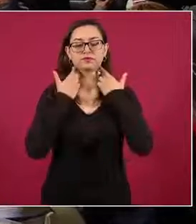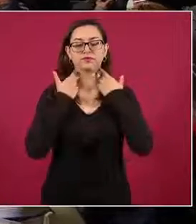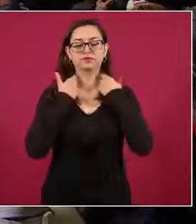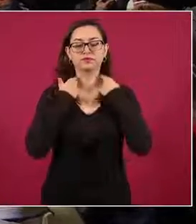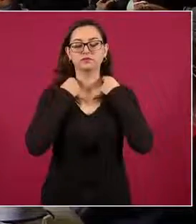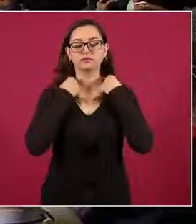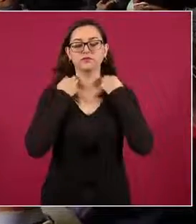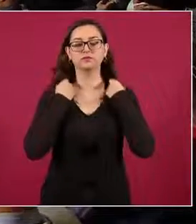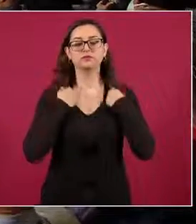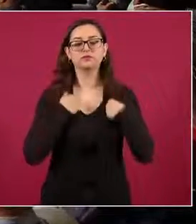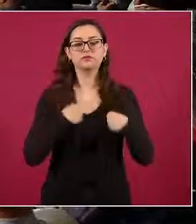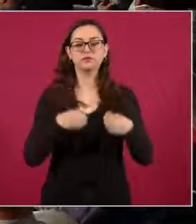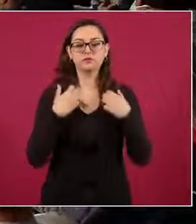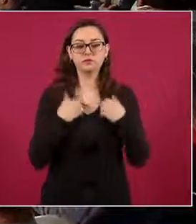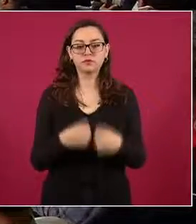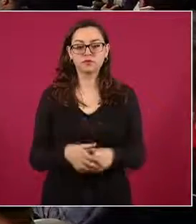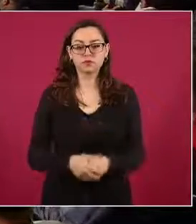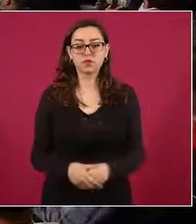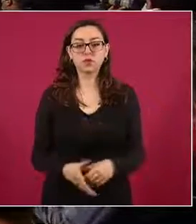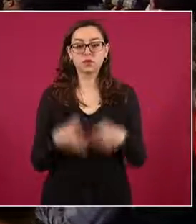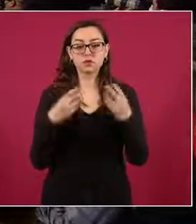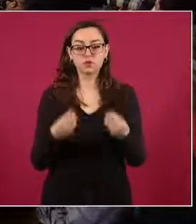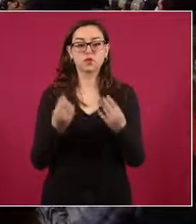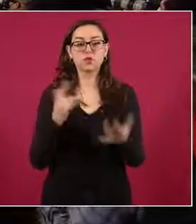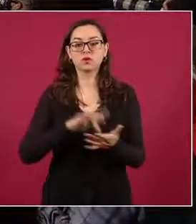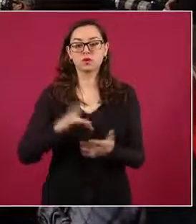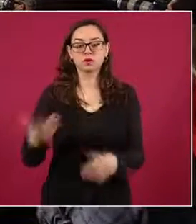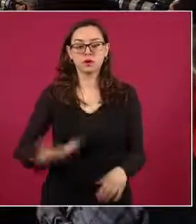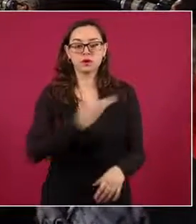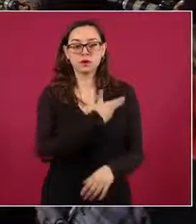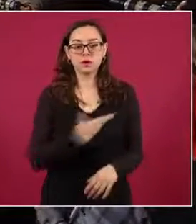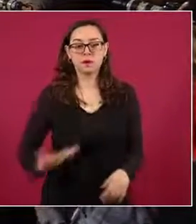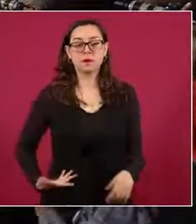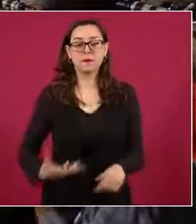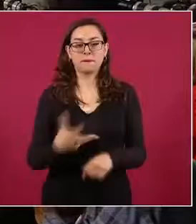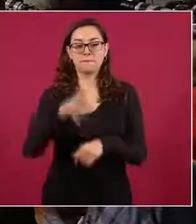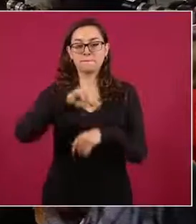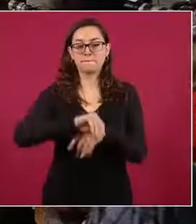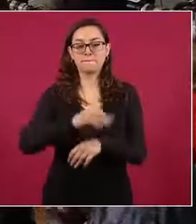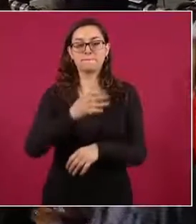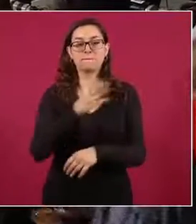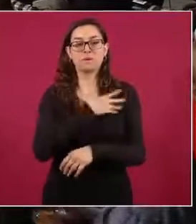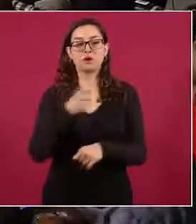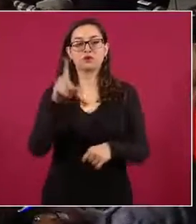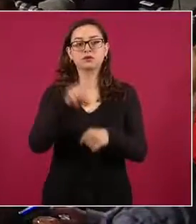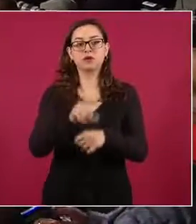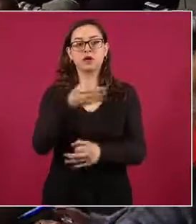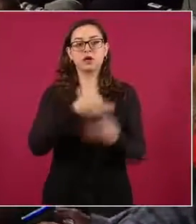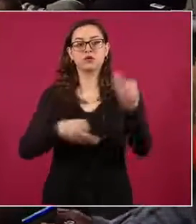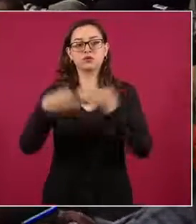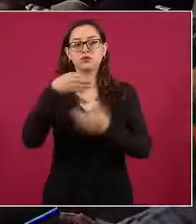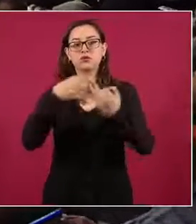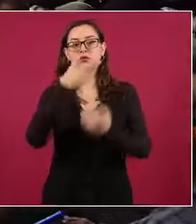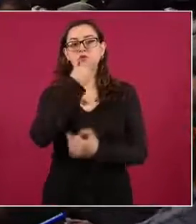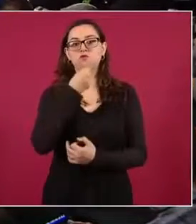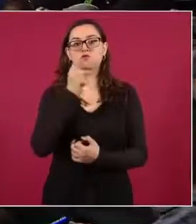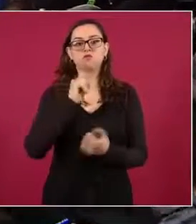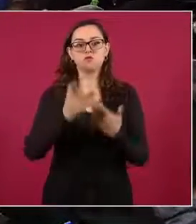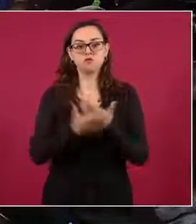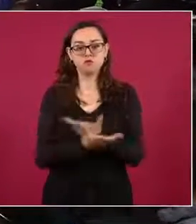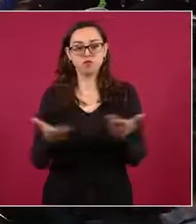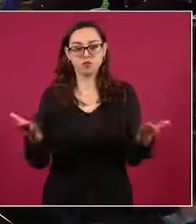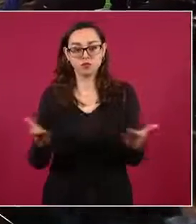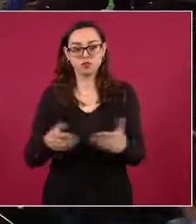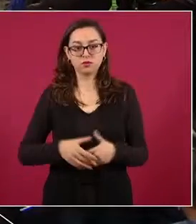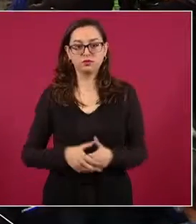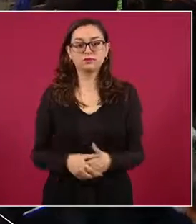Muchas gracias, señor presidente. Con su permiso, muy buenos días a todas y todos ustedes. Solo algunos detalles más de